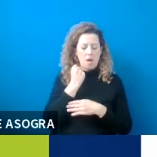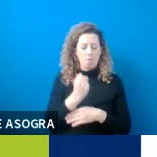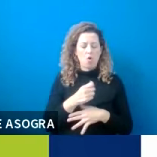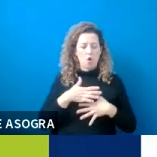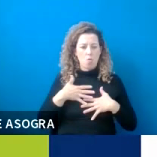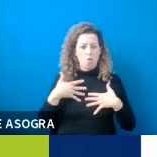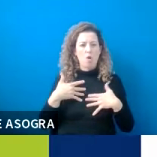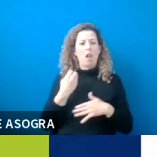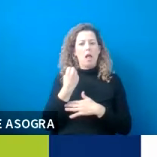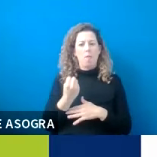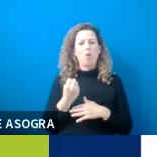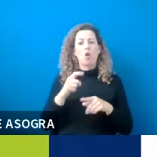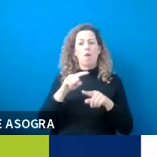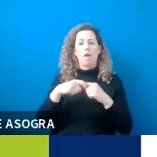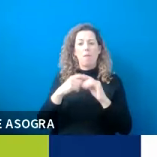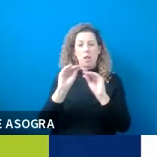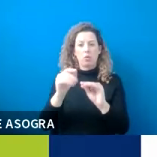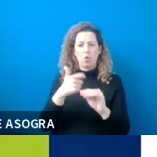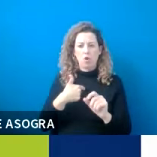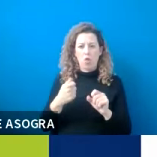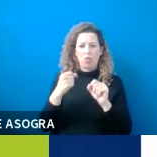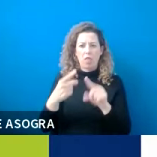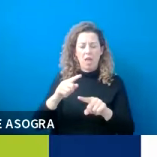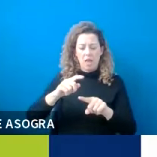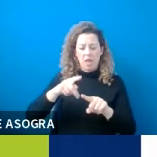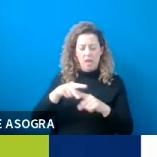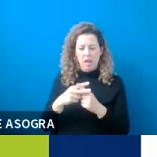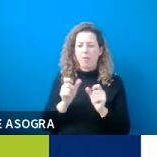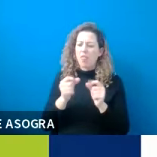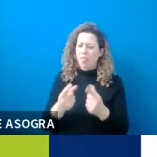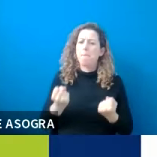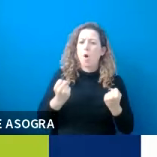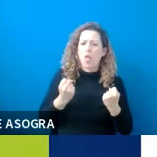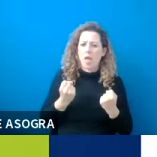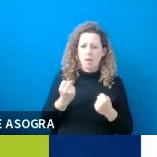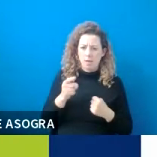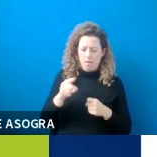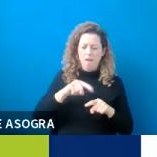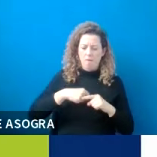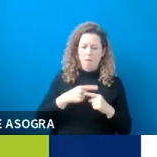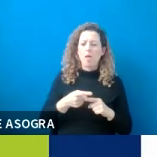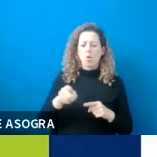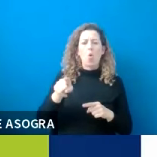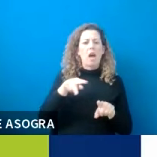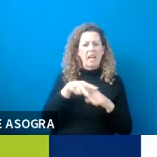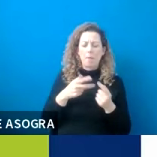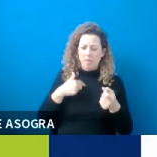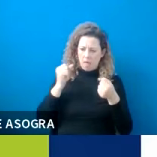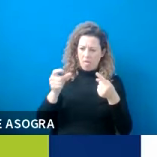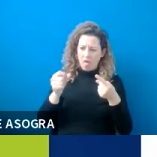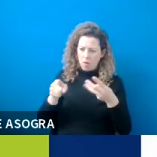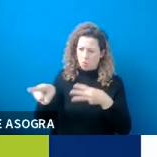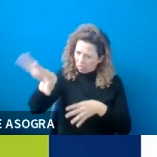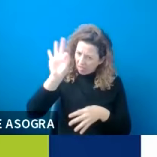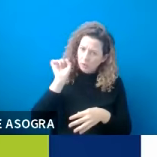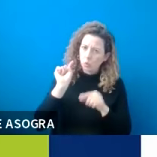herramientas a la familia porque nuestro fin va a ser empoderar a la familia, que la familia adquiera las herramientas suficientes para tomar decisiones sobre su hijo,